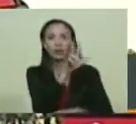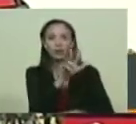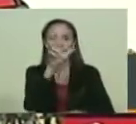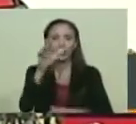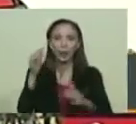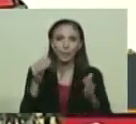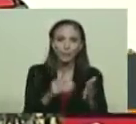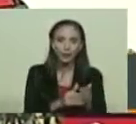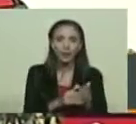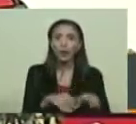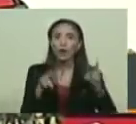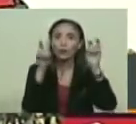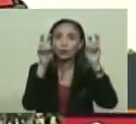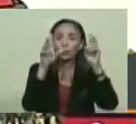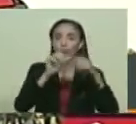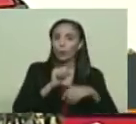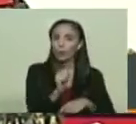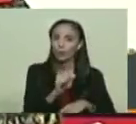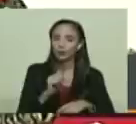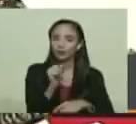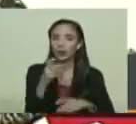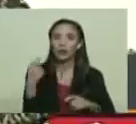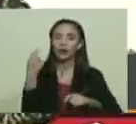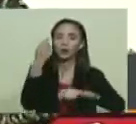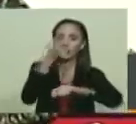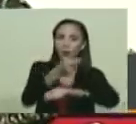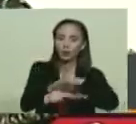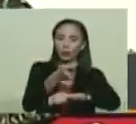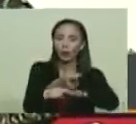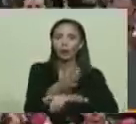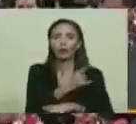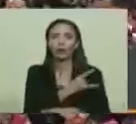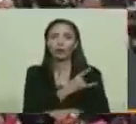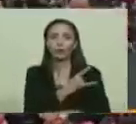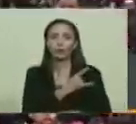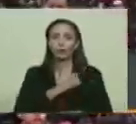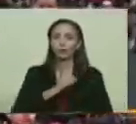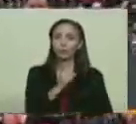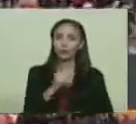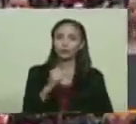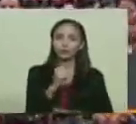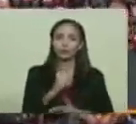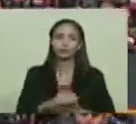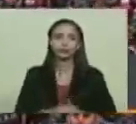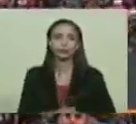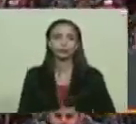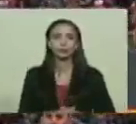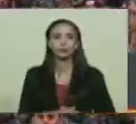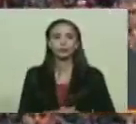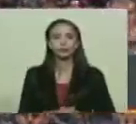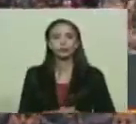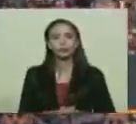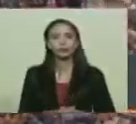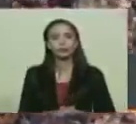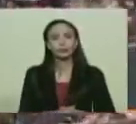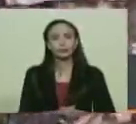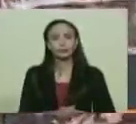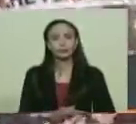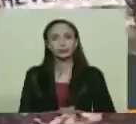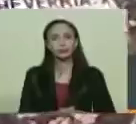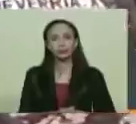33.000 nuevos policías nacionales graduados de la Universidad Nacional Experimental de la Seguridad. Y estaremos